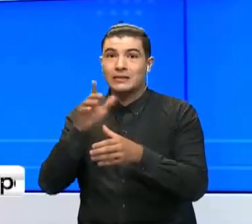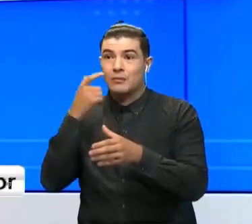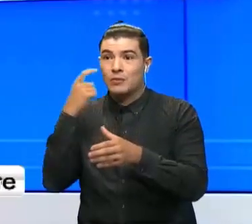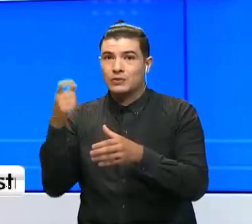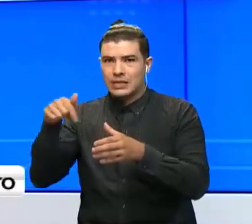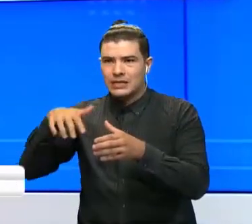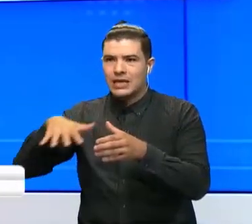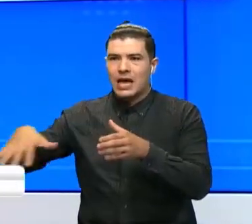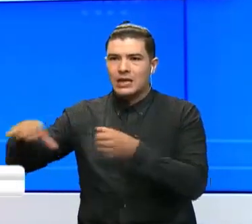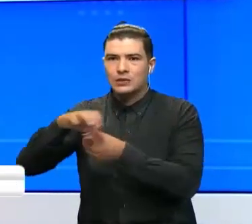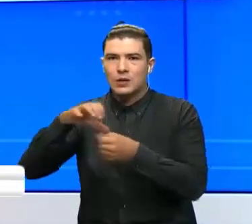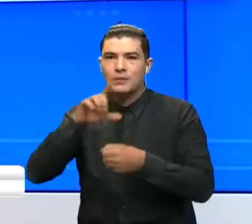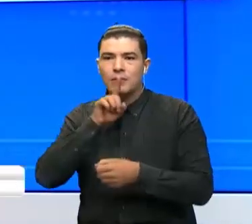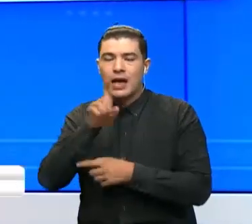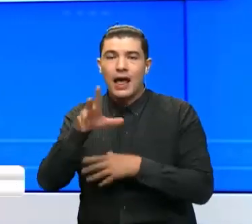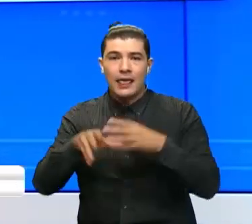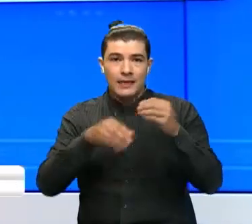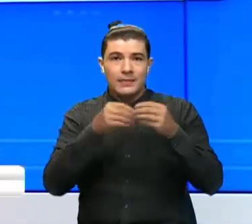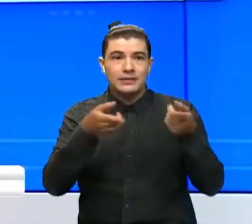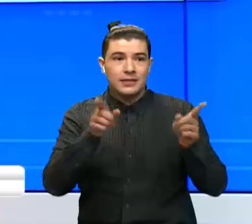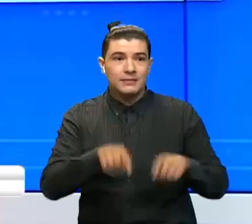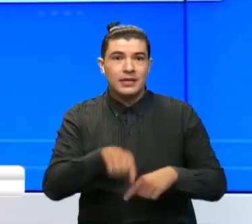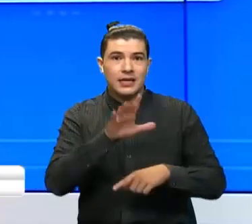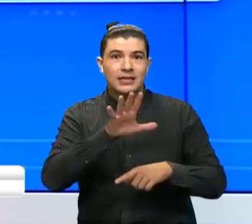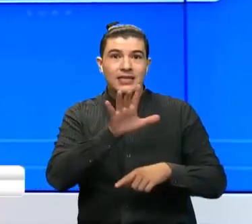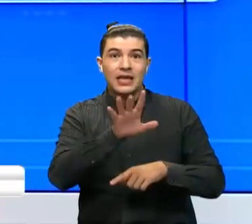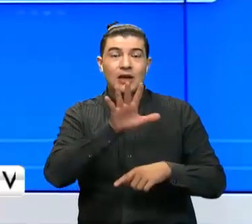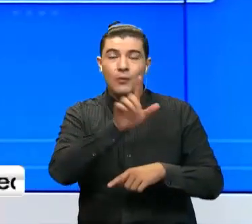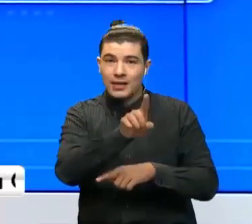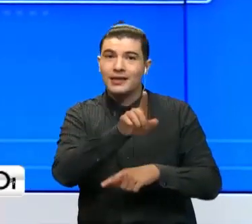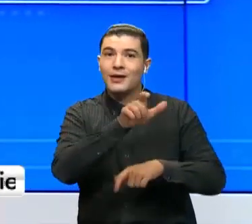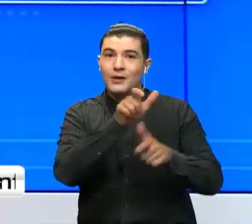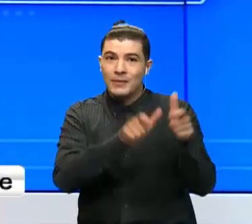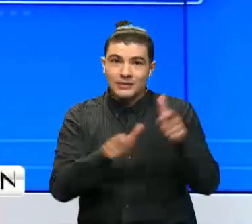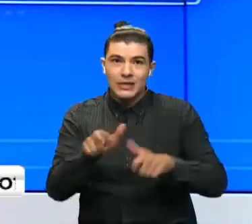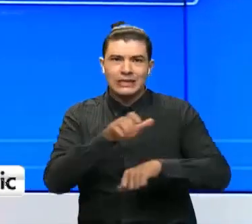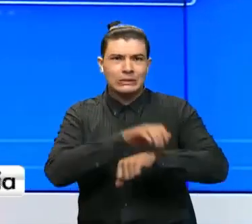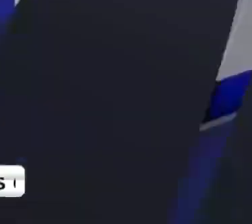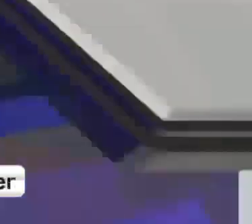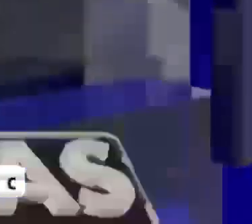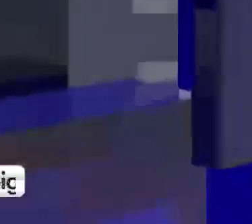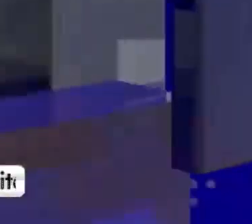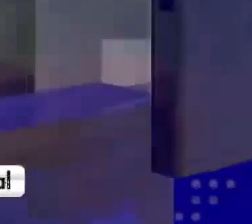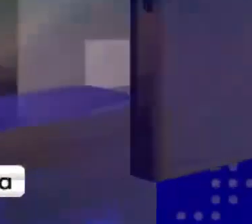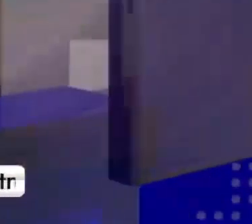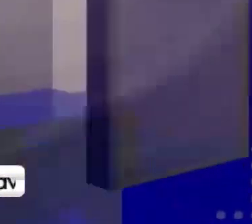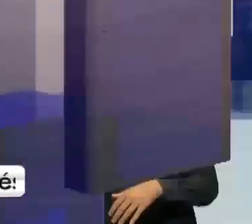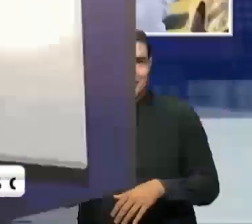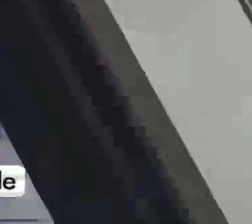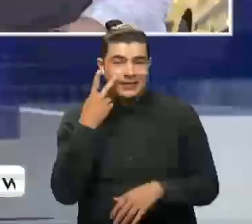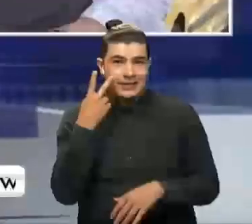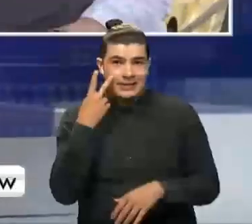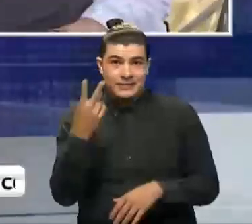también sobre la captura de 51 personas eduard pinilla usted tiene de los detalles buenas tardes